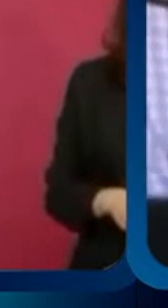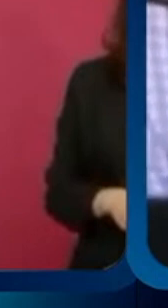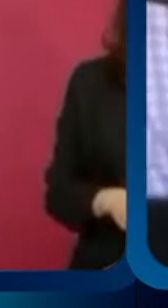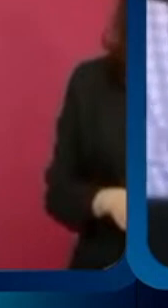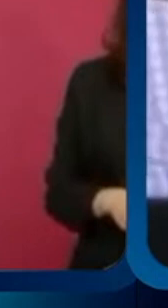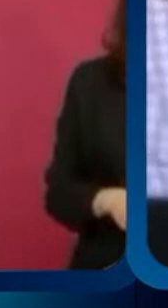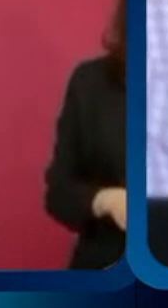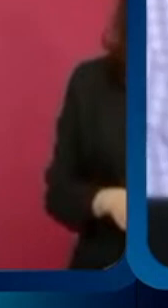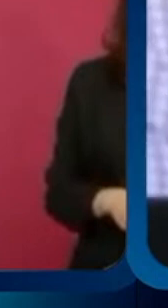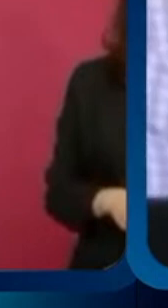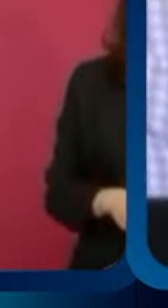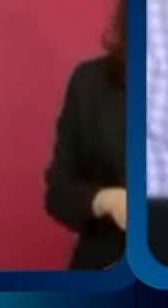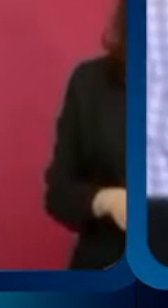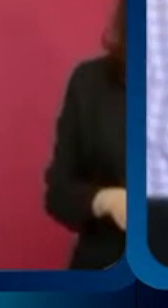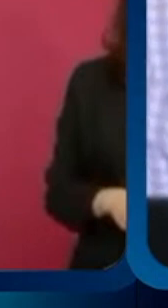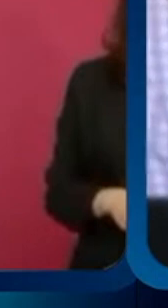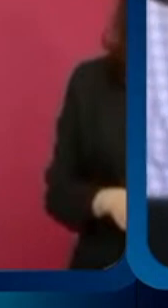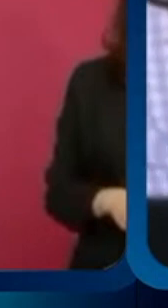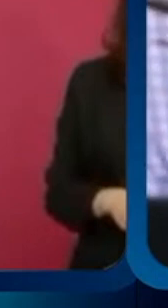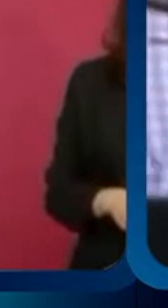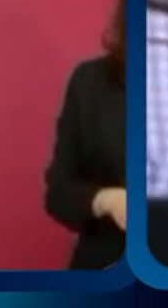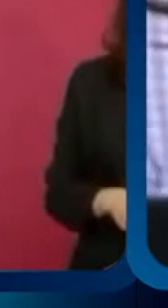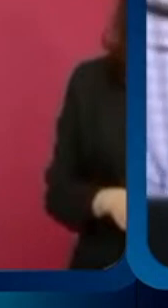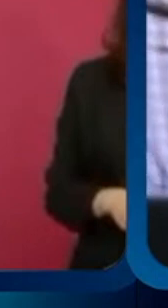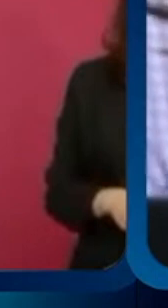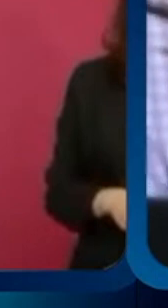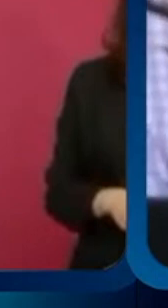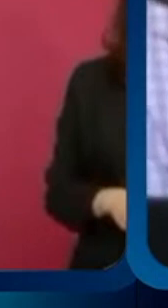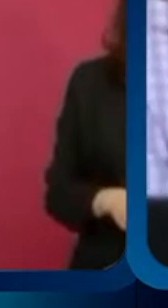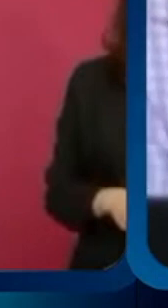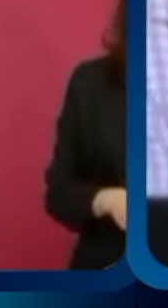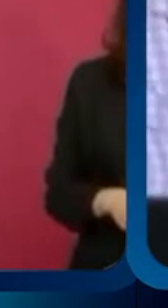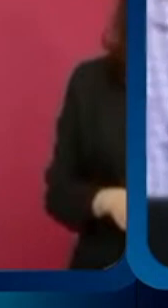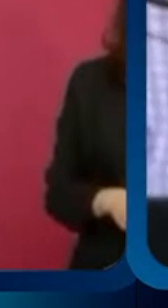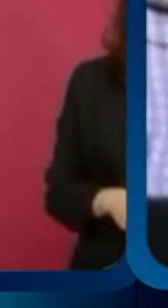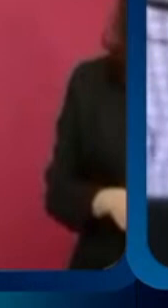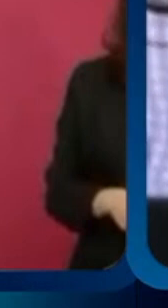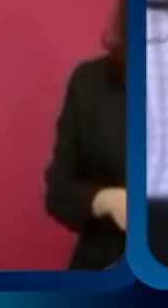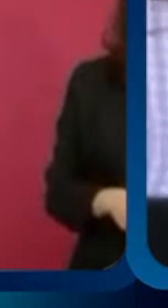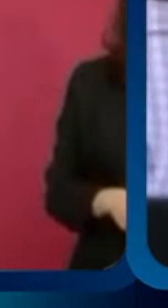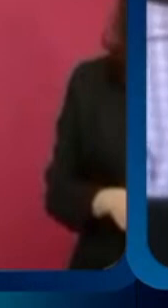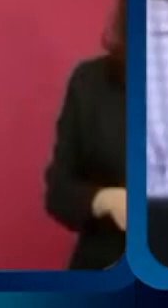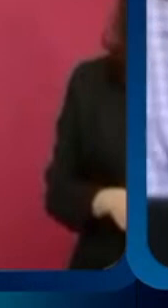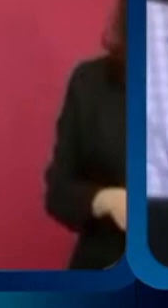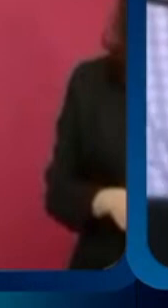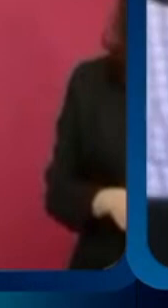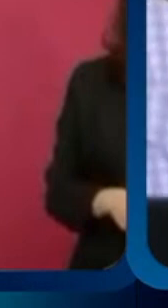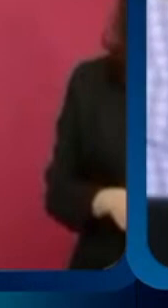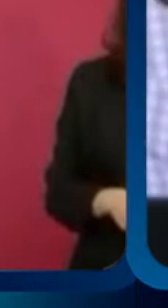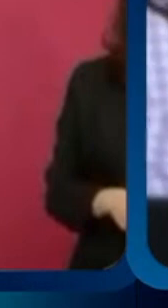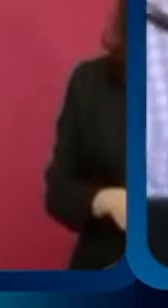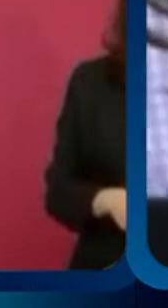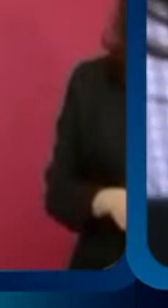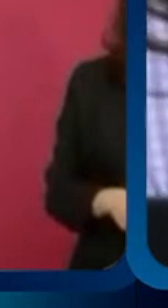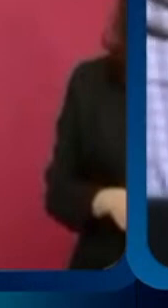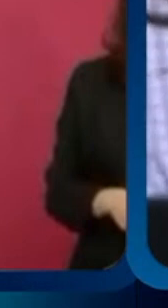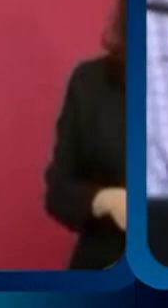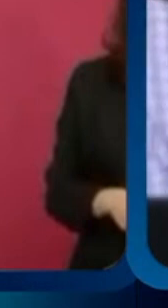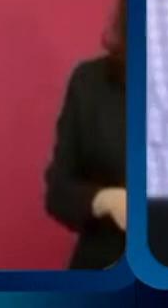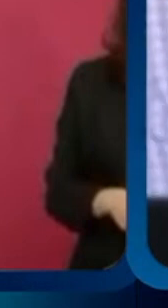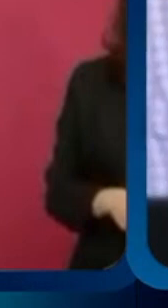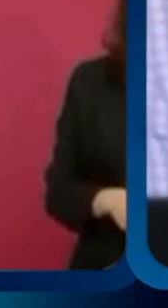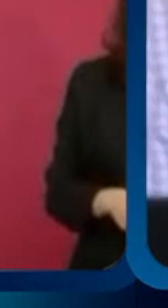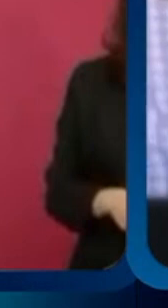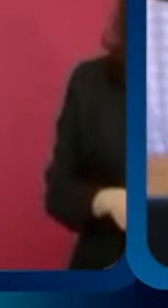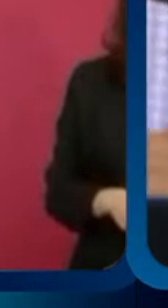Digo si termina este su excen y se quiere dedicar a ser youtuber le iría muy muy bien al presidente Pero dijo que se se